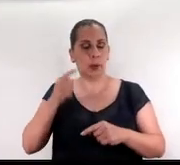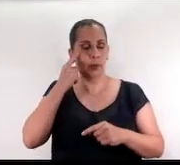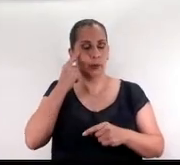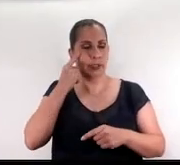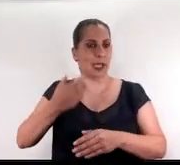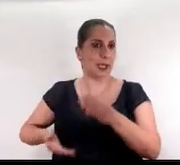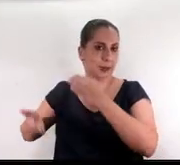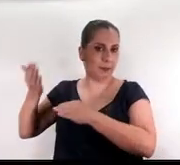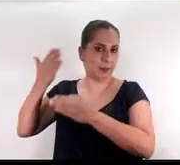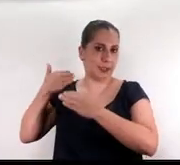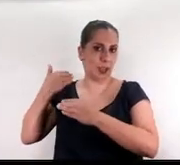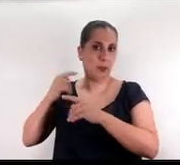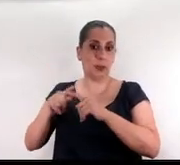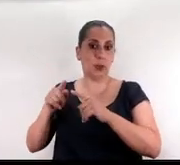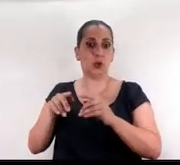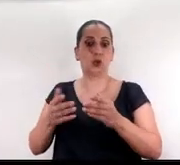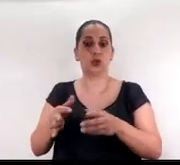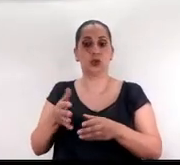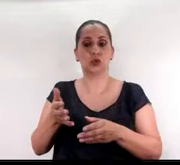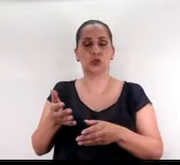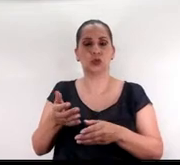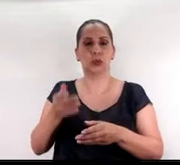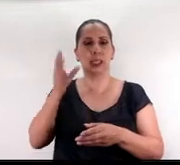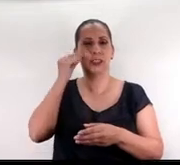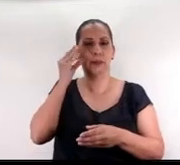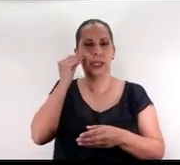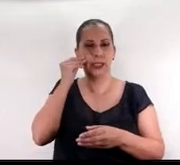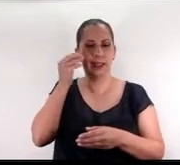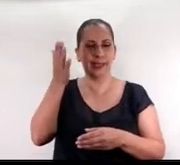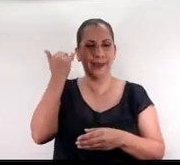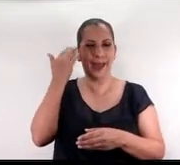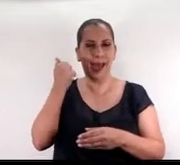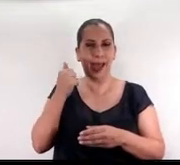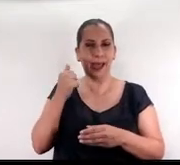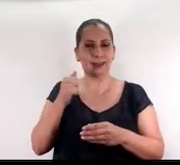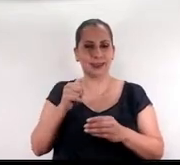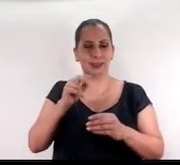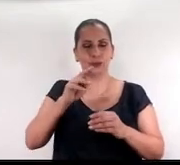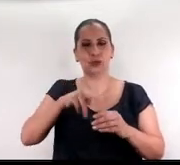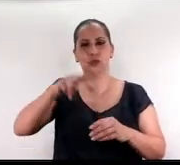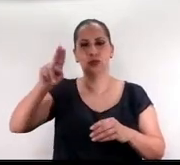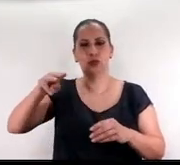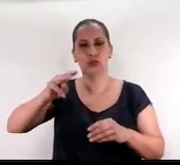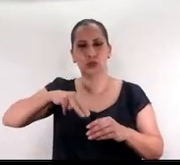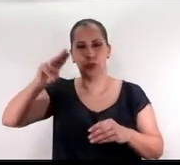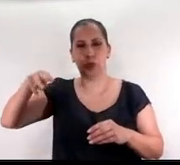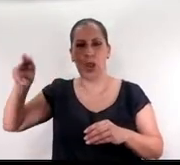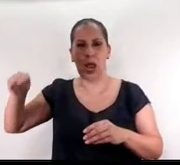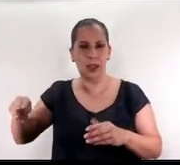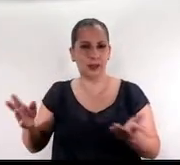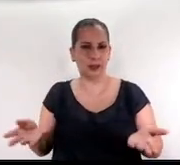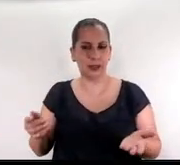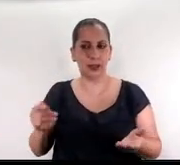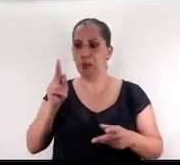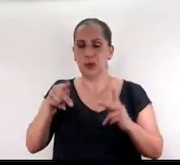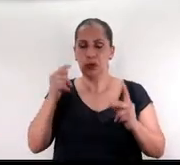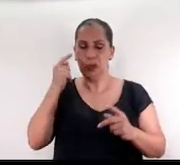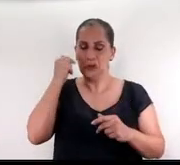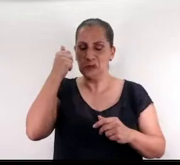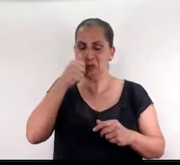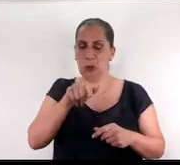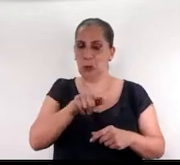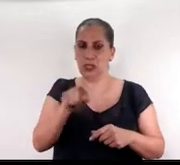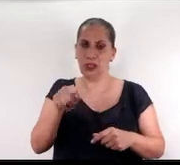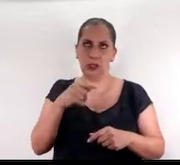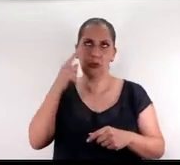tomar la experiencia básica de lo que fueron las juntas rurales de crédito, que eran ya la gente no se acuerda de ellas, porque creo